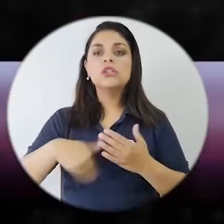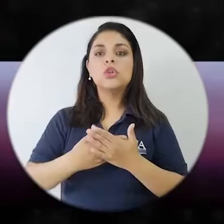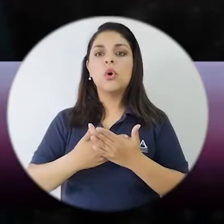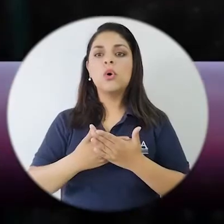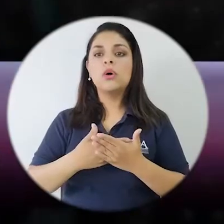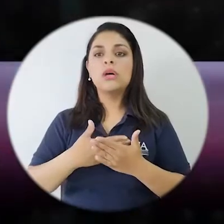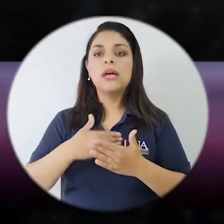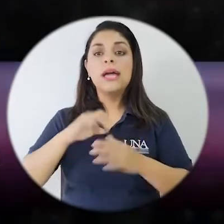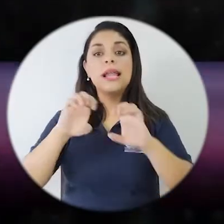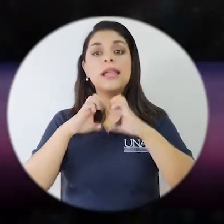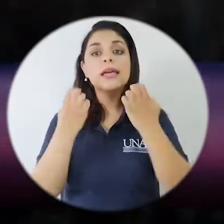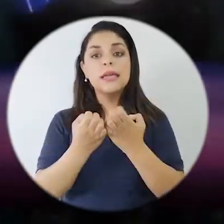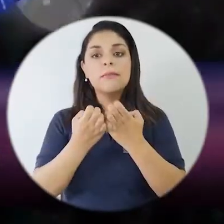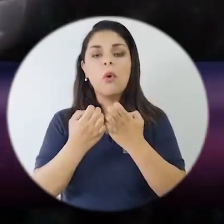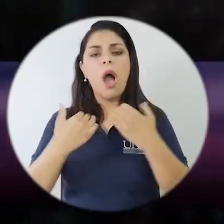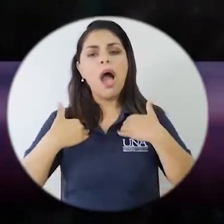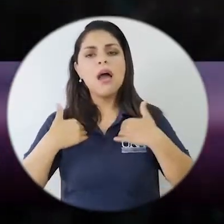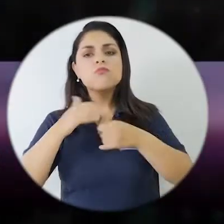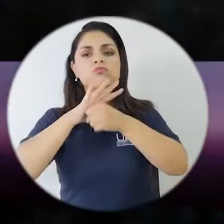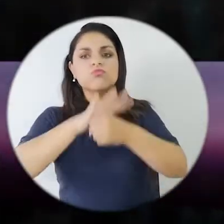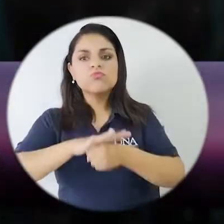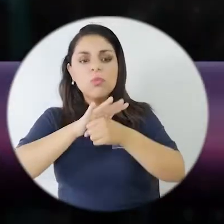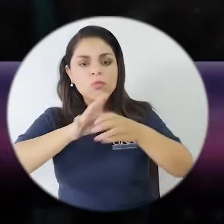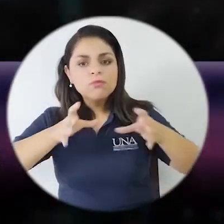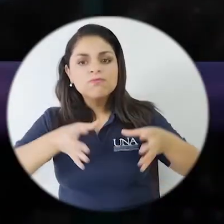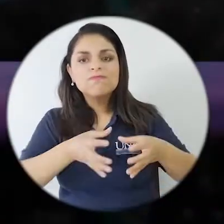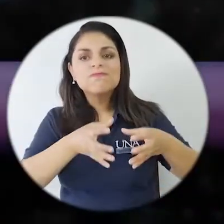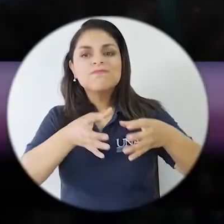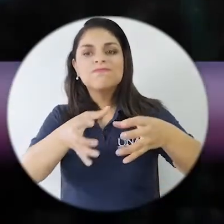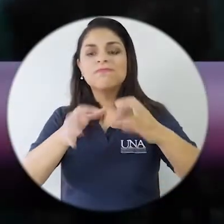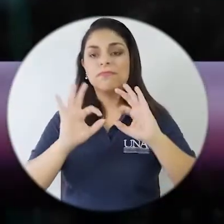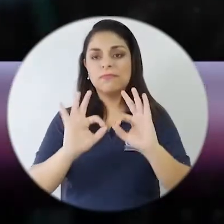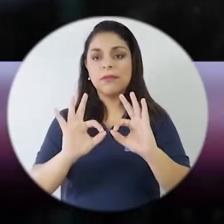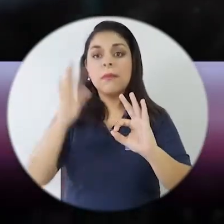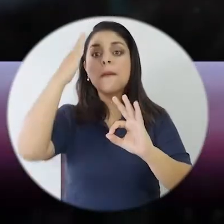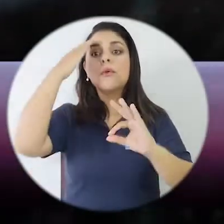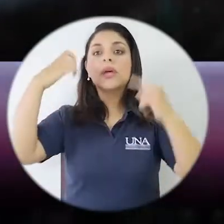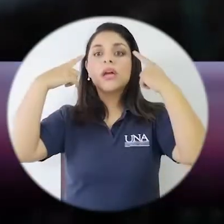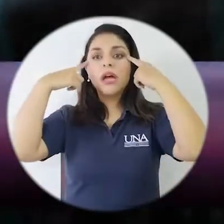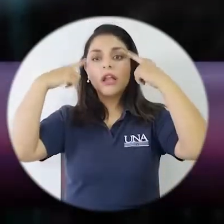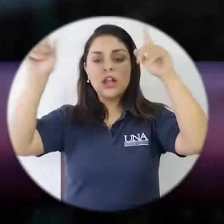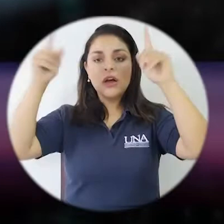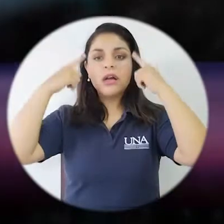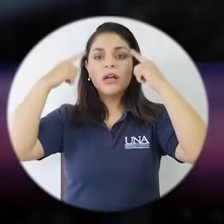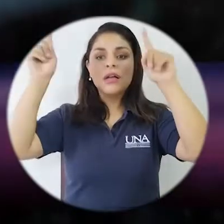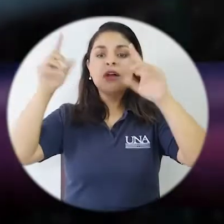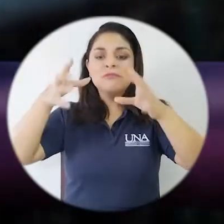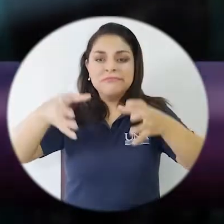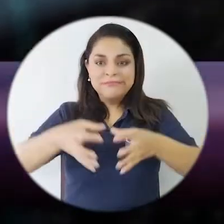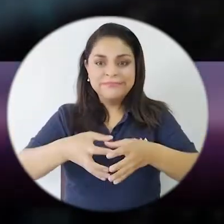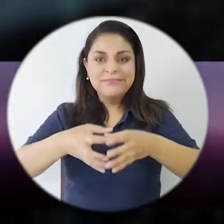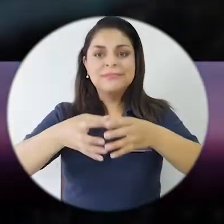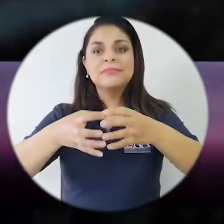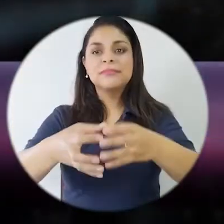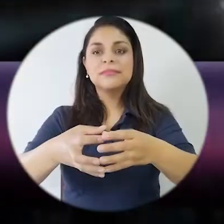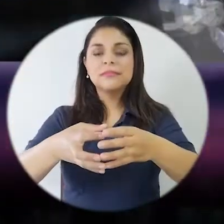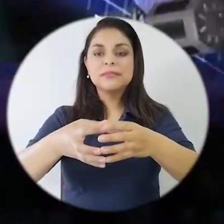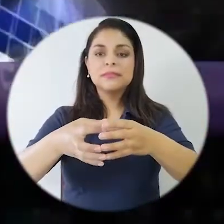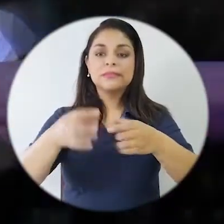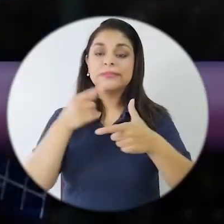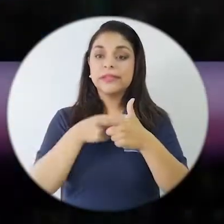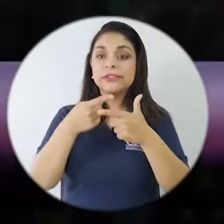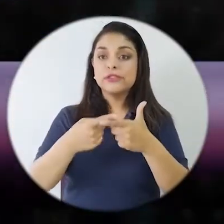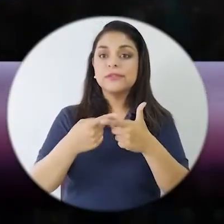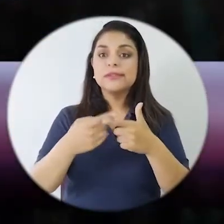equipo, digamos, ejerce la presión para que todos vayan bien, porque finalmente los logros son logros colectivos. Entonces es muy importante